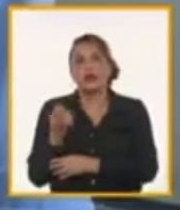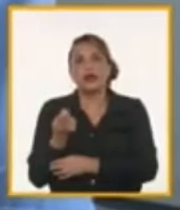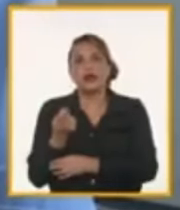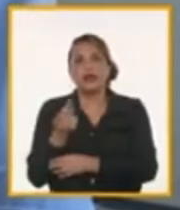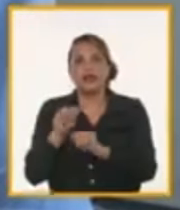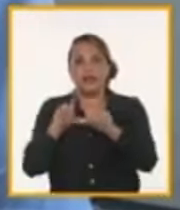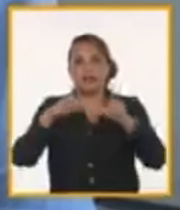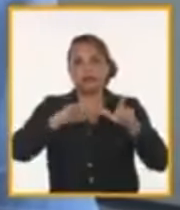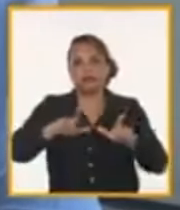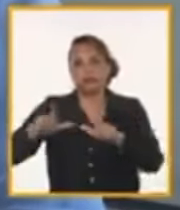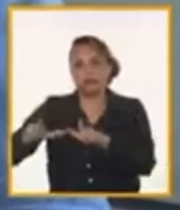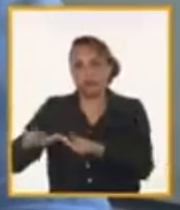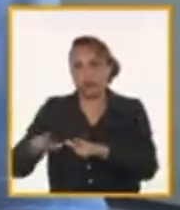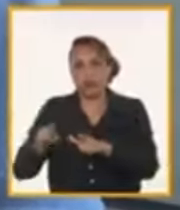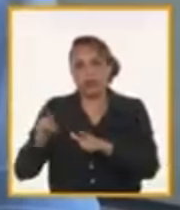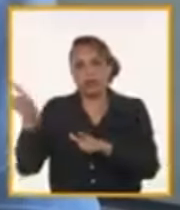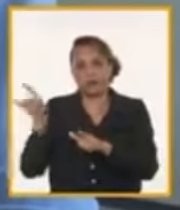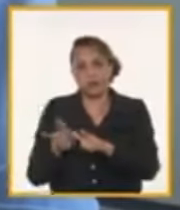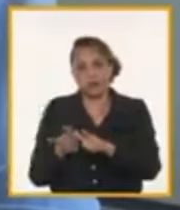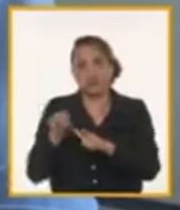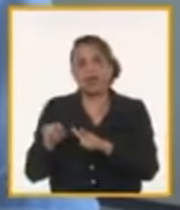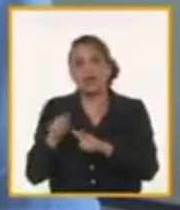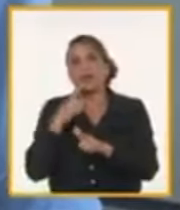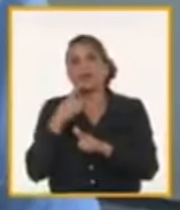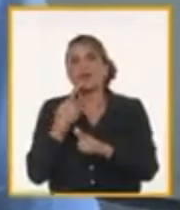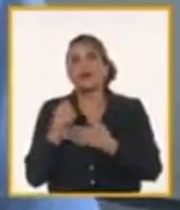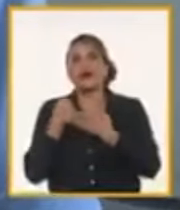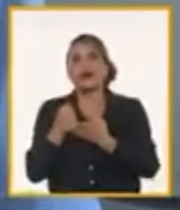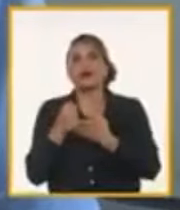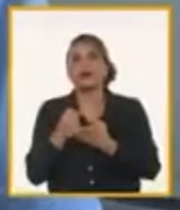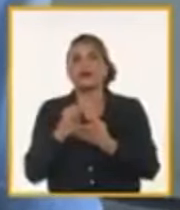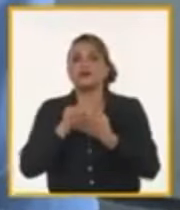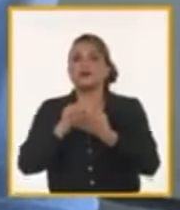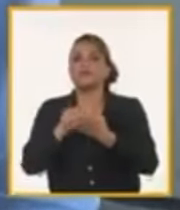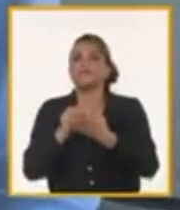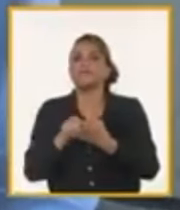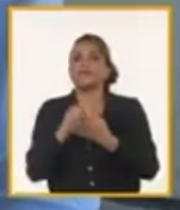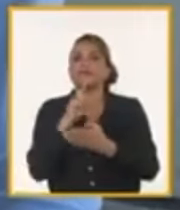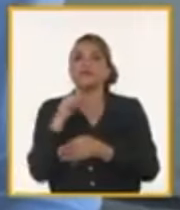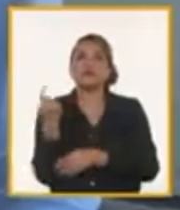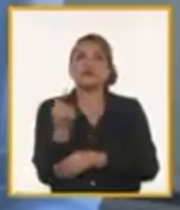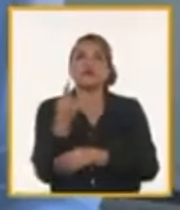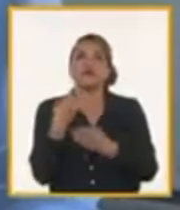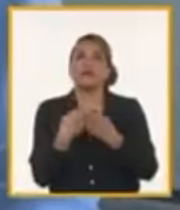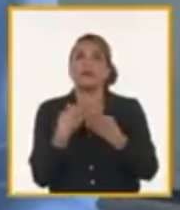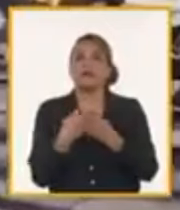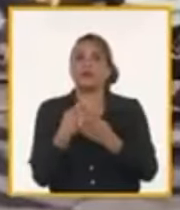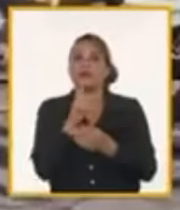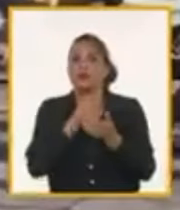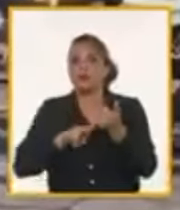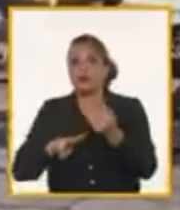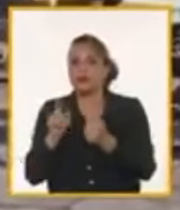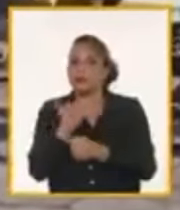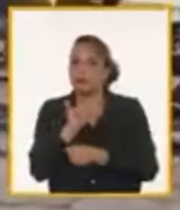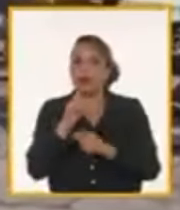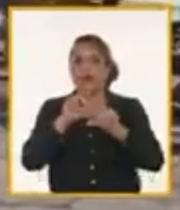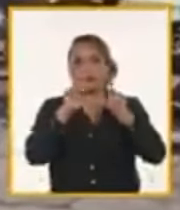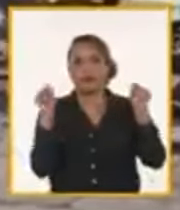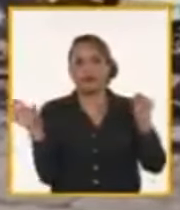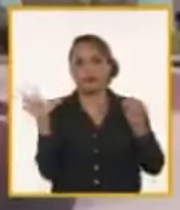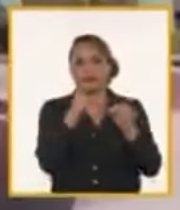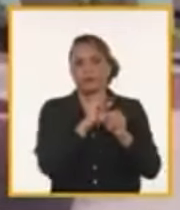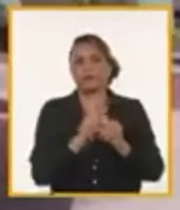ese grupo eh prestamos servicio no solamente a entidades del territorio sino además entidades del país sin escapar a las